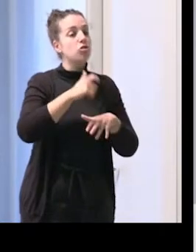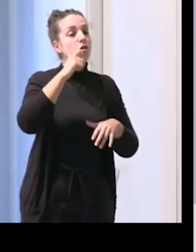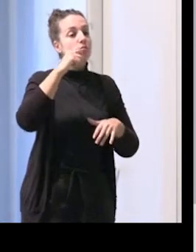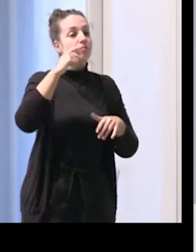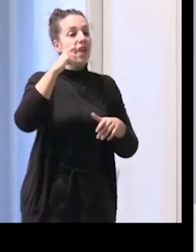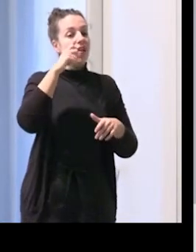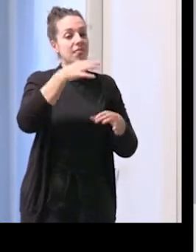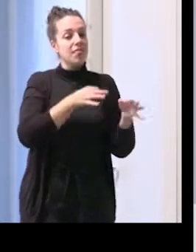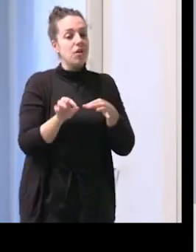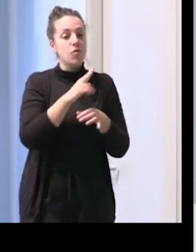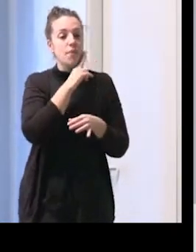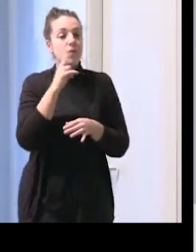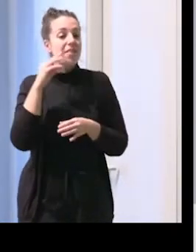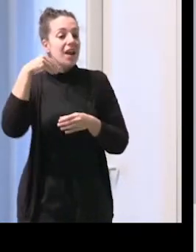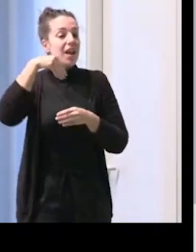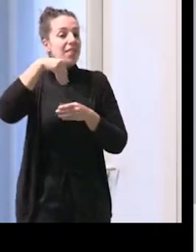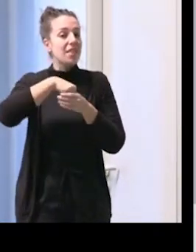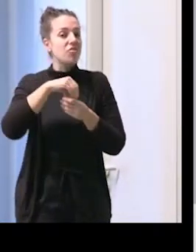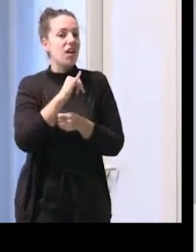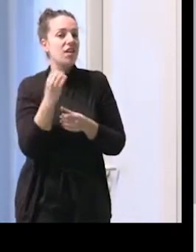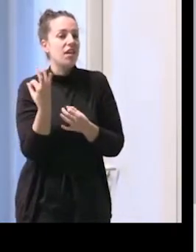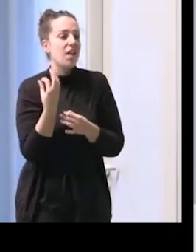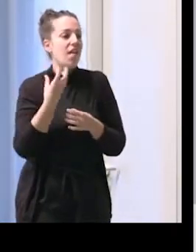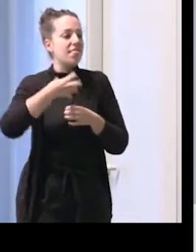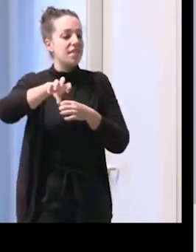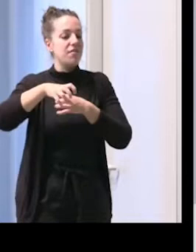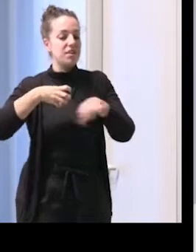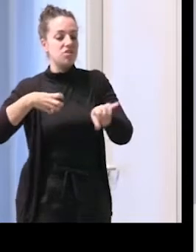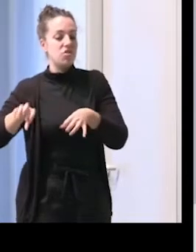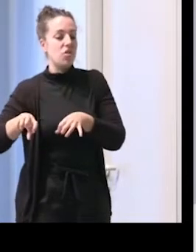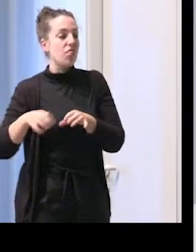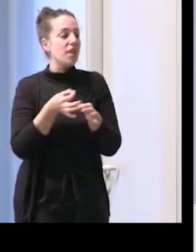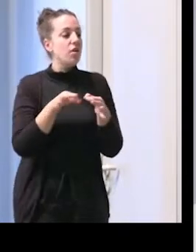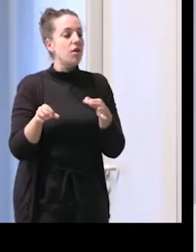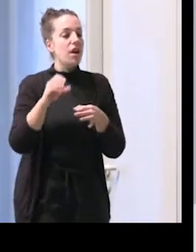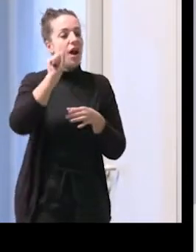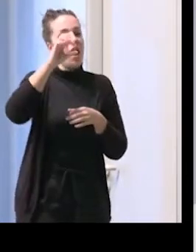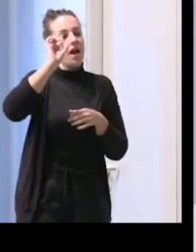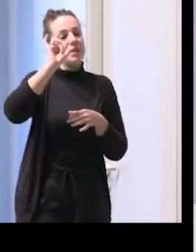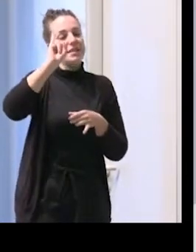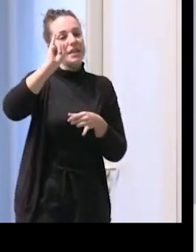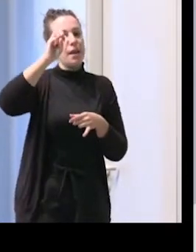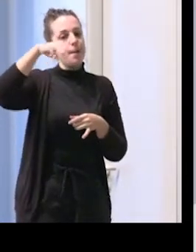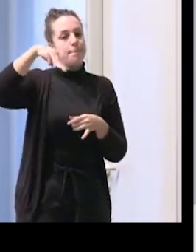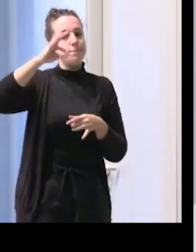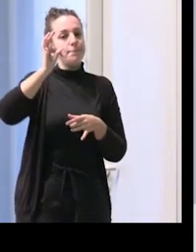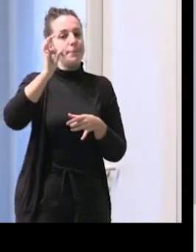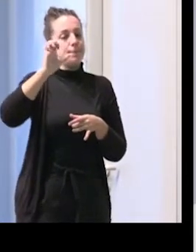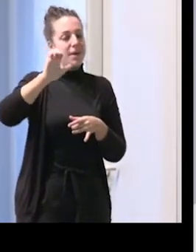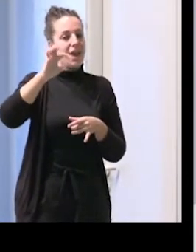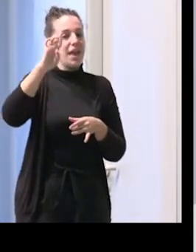madres, existe una cosa que se llama la división celular asimétrica. En este caso, tenemos una célula de azul